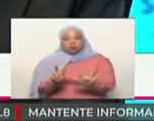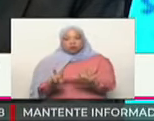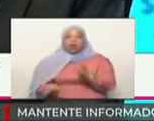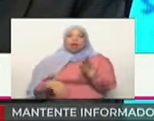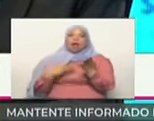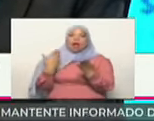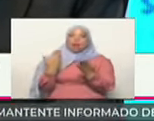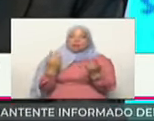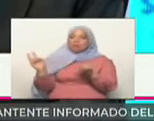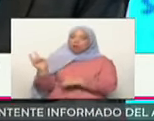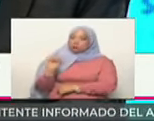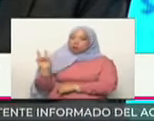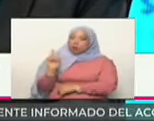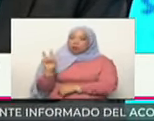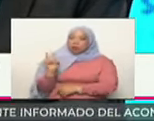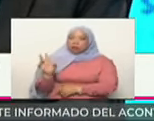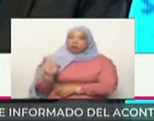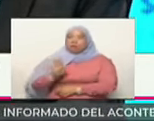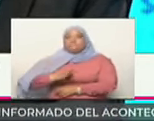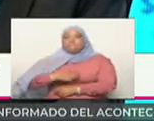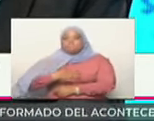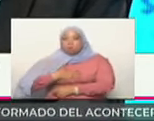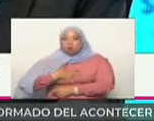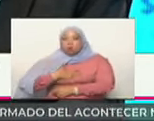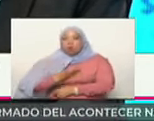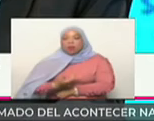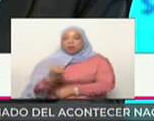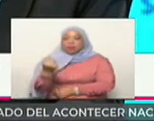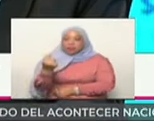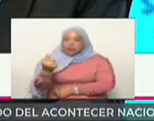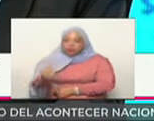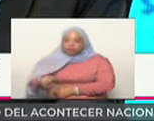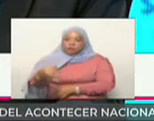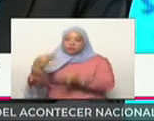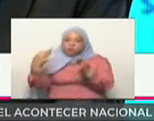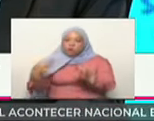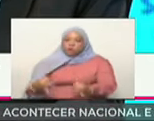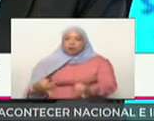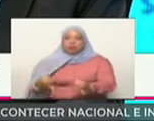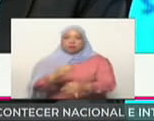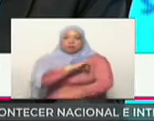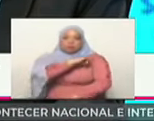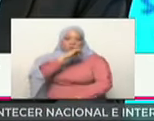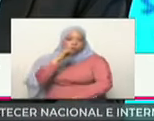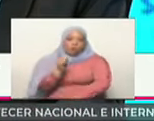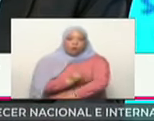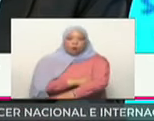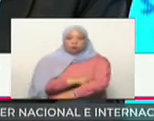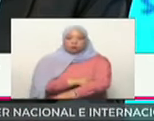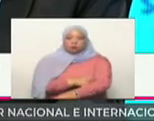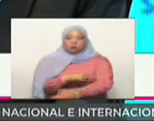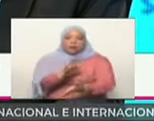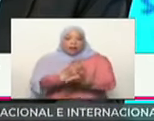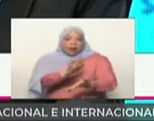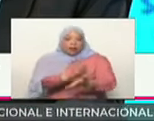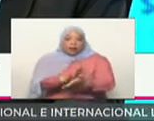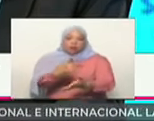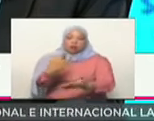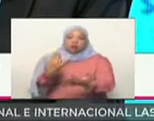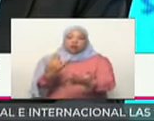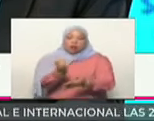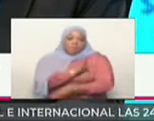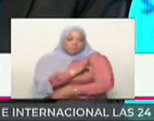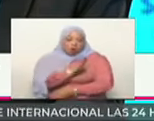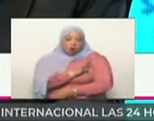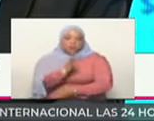2027 y Venezuela pueda tener una economía robusta, fuerte, estable,